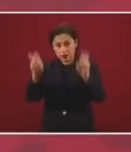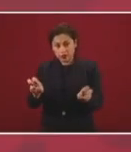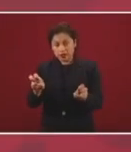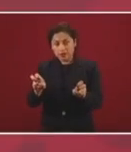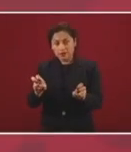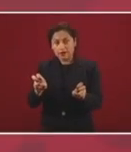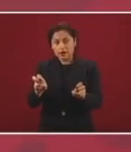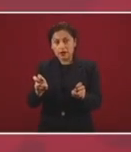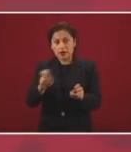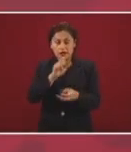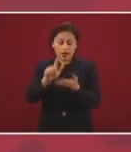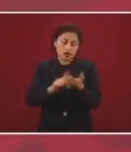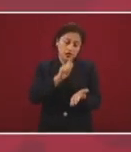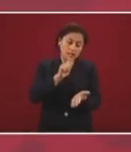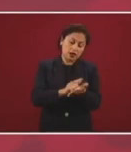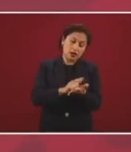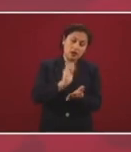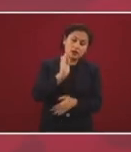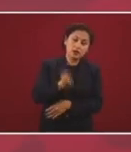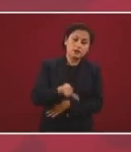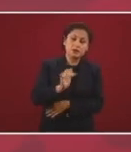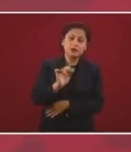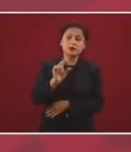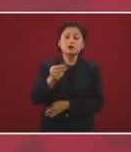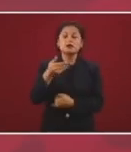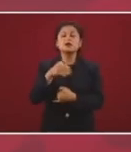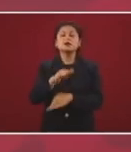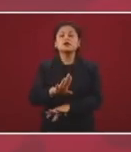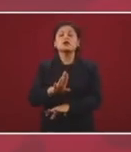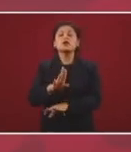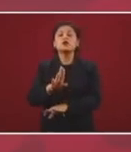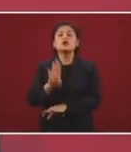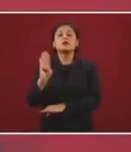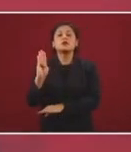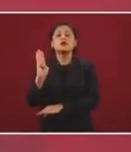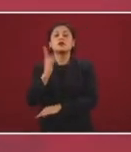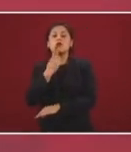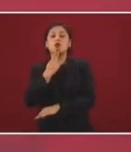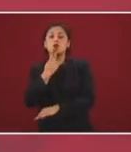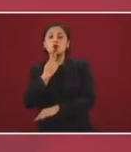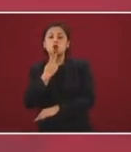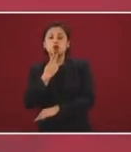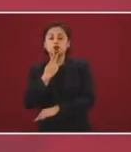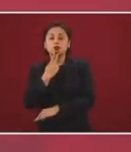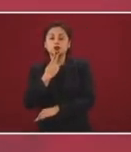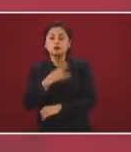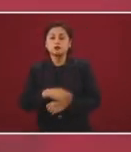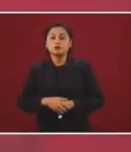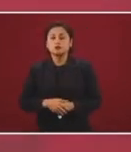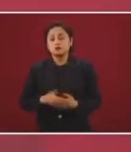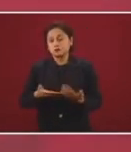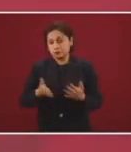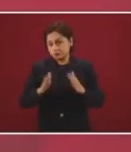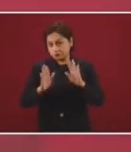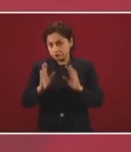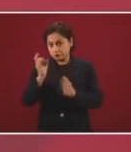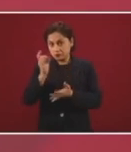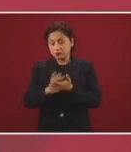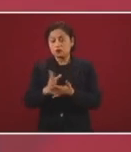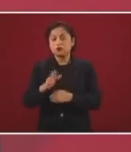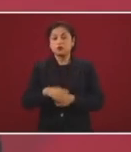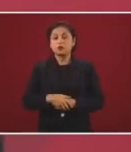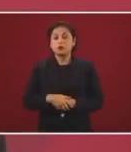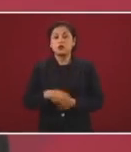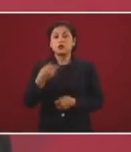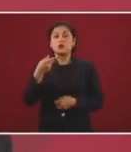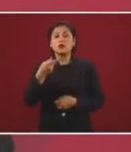El 20% de los homicidios dolosos registrados la semana pasada en el país ocurrieron en Guanajuato. Esto según lo dicho por el